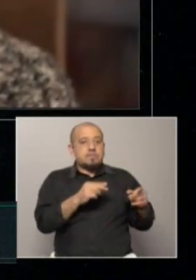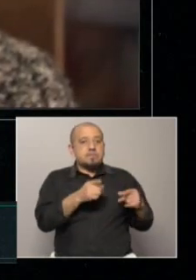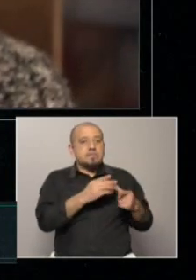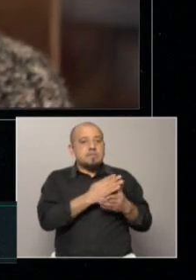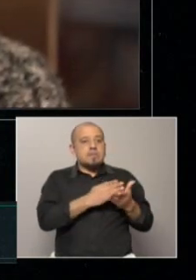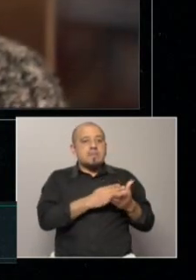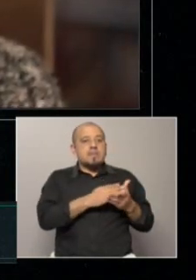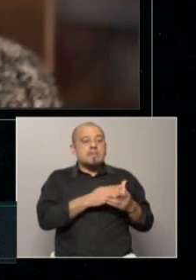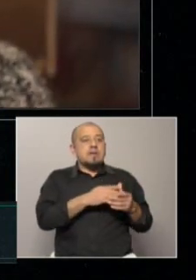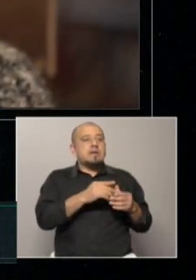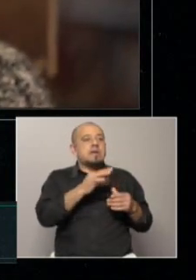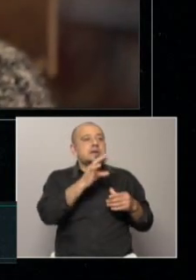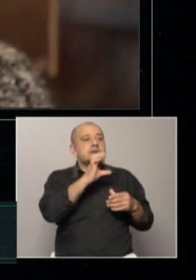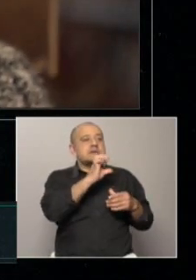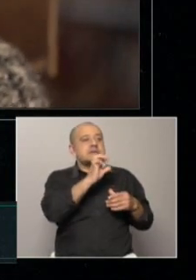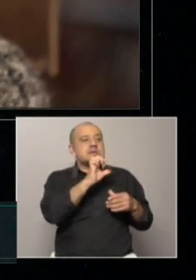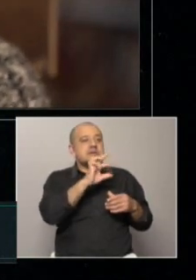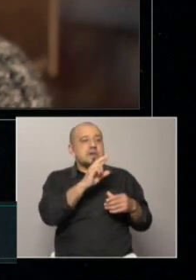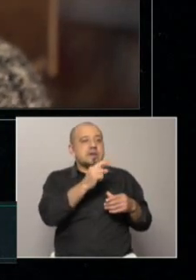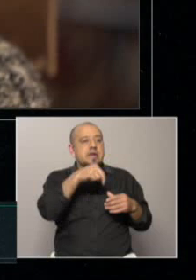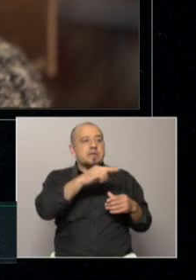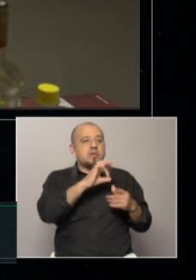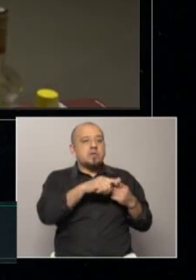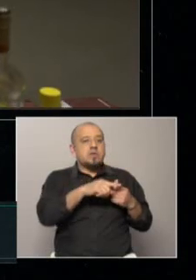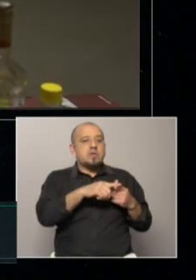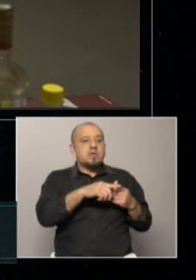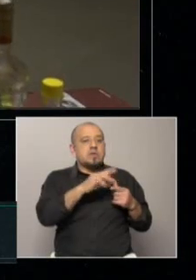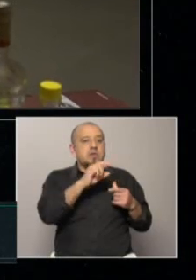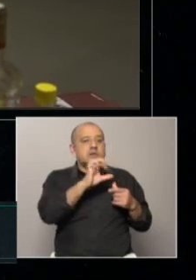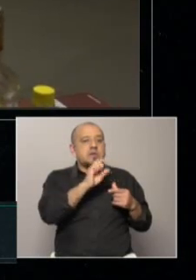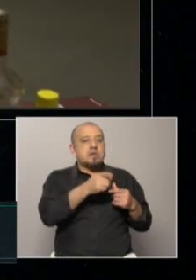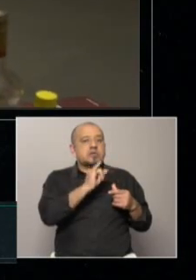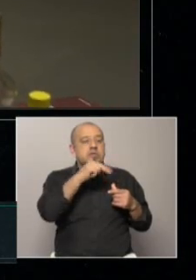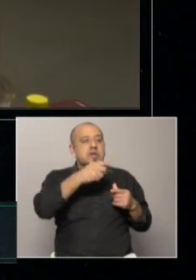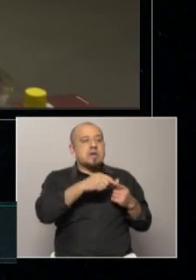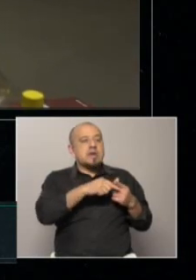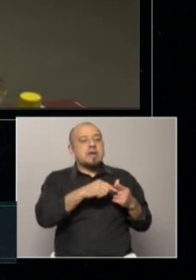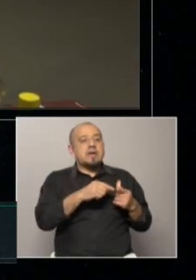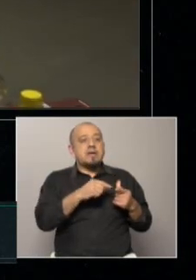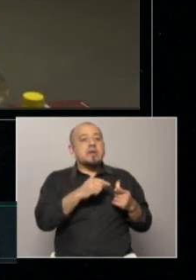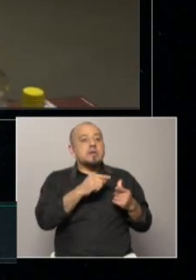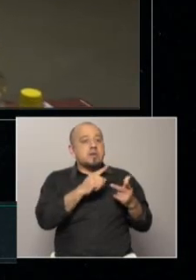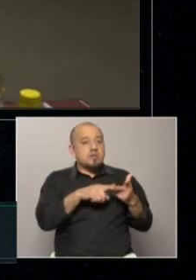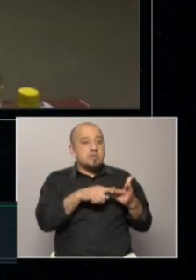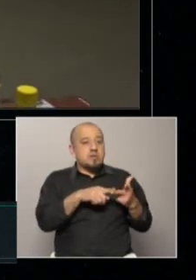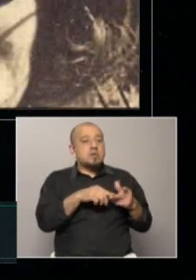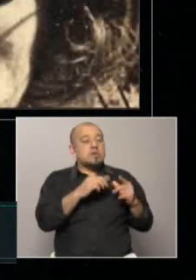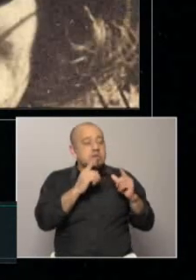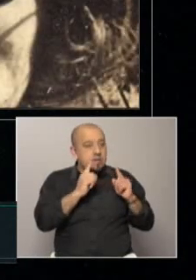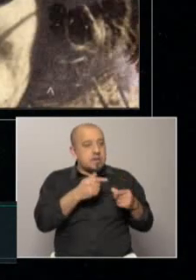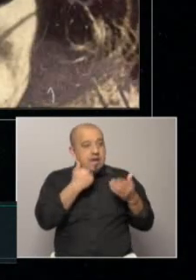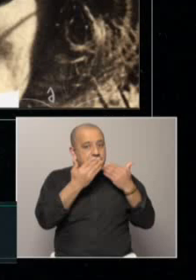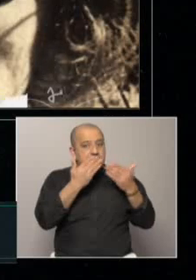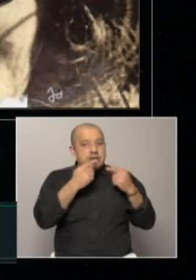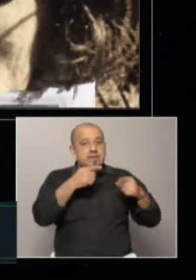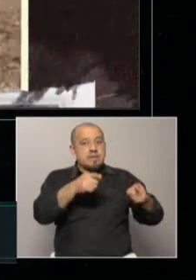Romina Serrano, Olivia Arocena, Valentina Dos Santos y Regina Ramos, que también hablan, ¿no?